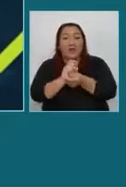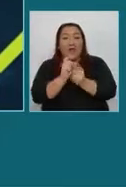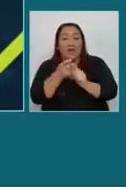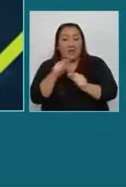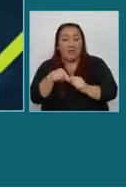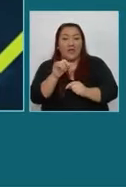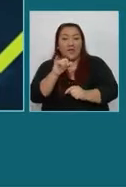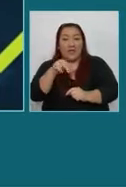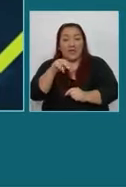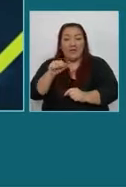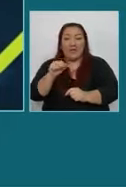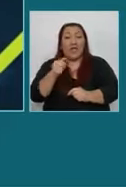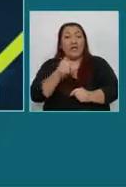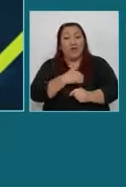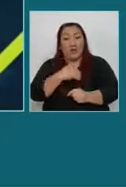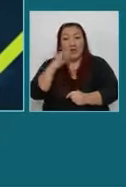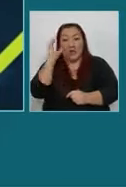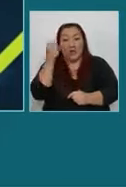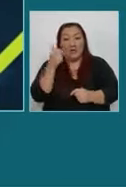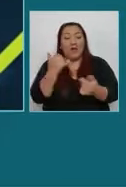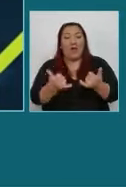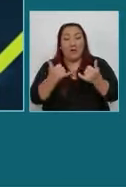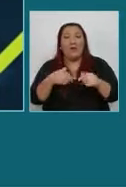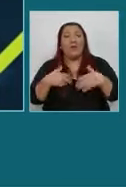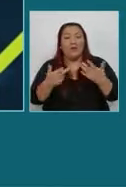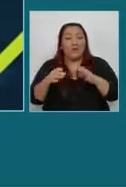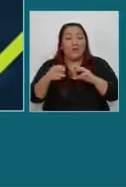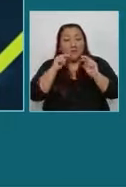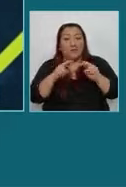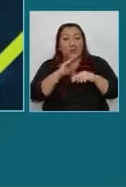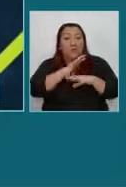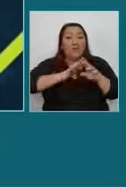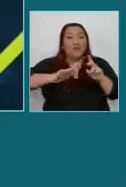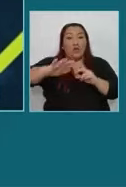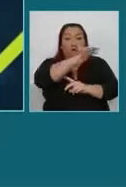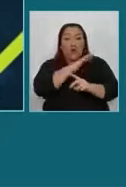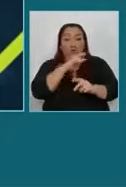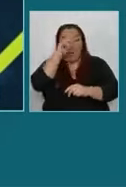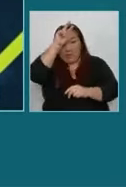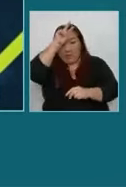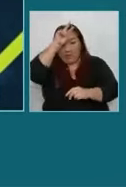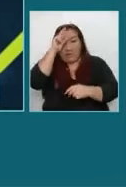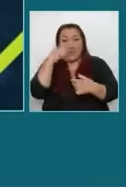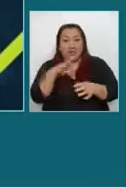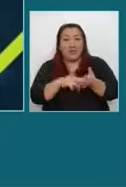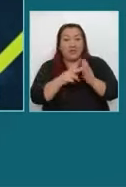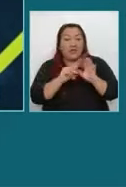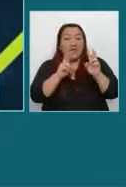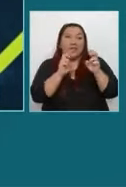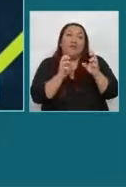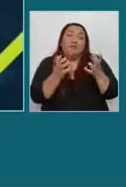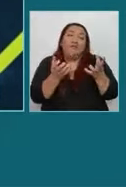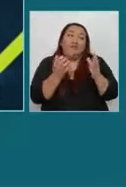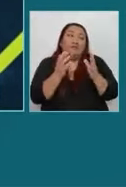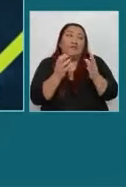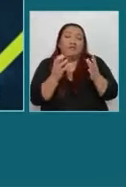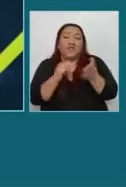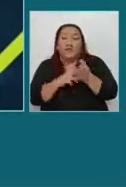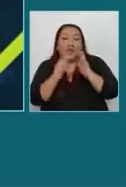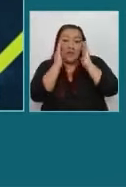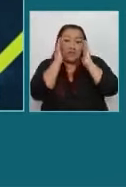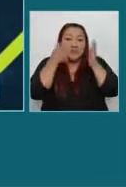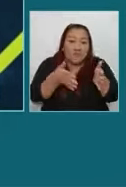en el INS, que yo creo que ahora nos permiten tener una mirada nacional, no solamente ya desde las prioridades de salud, o sea, enfocadas de las